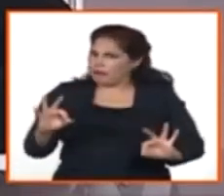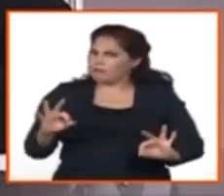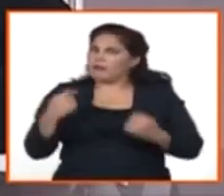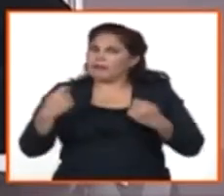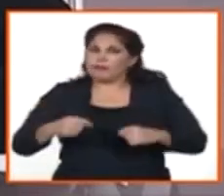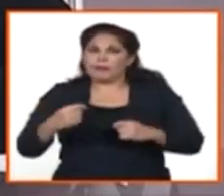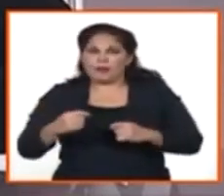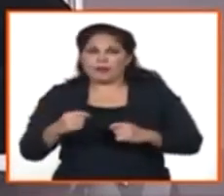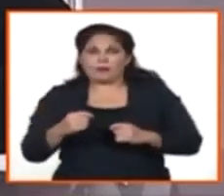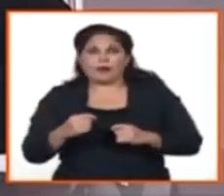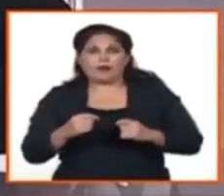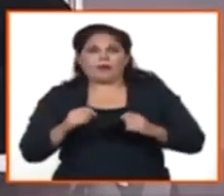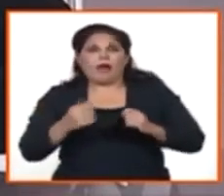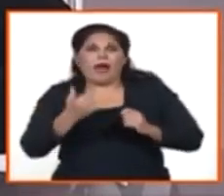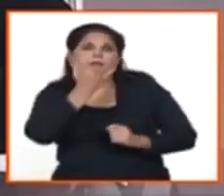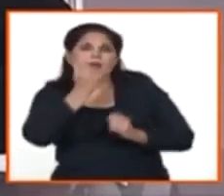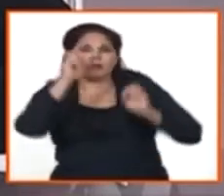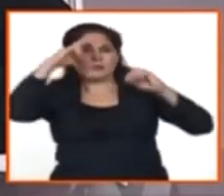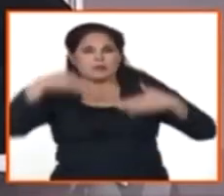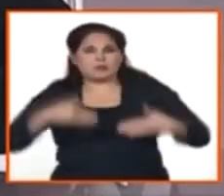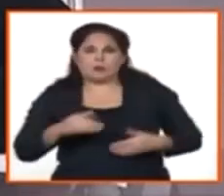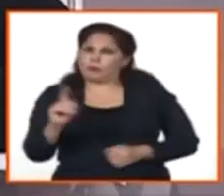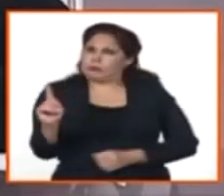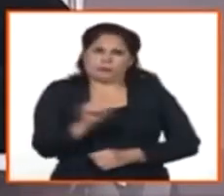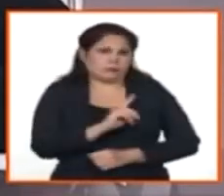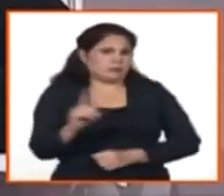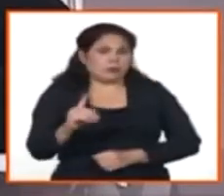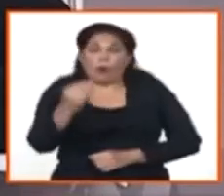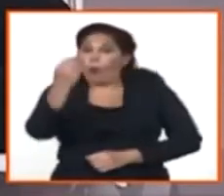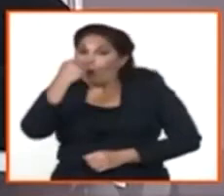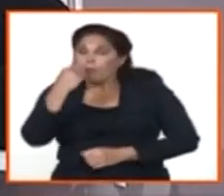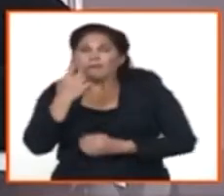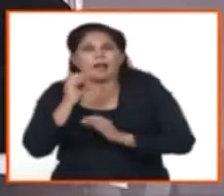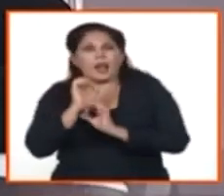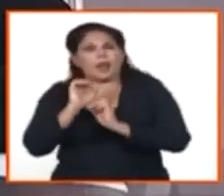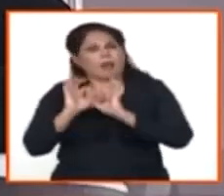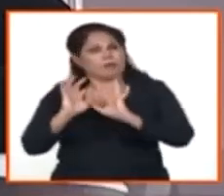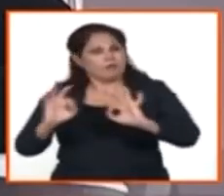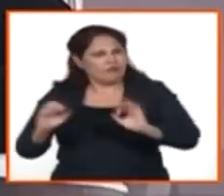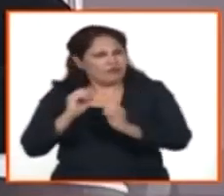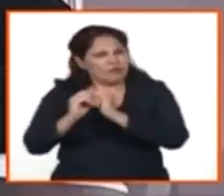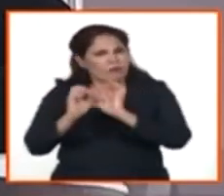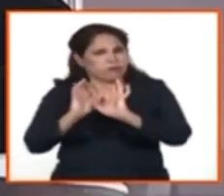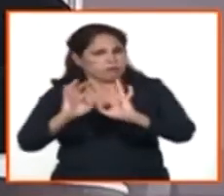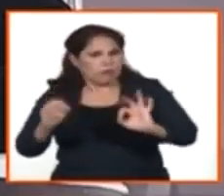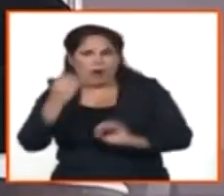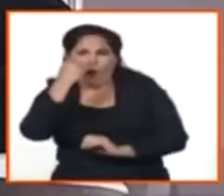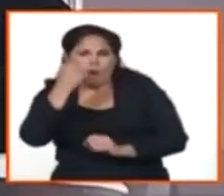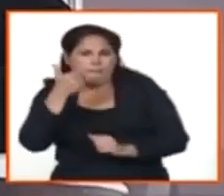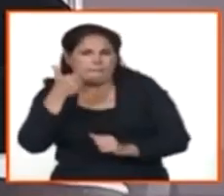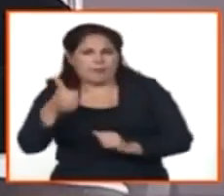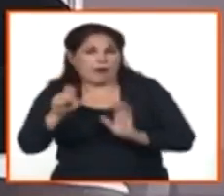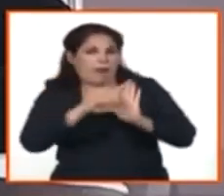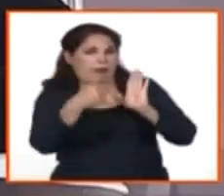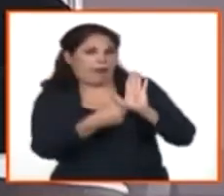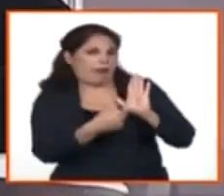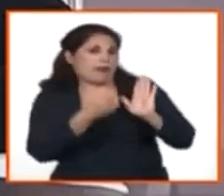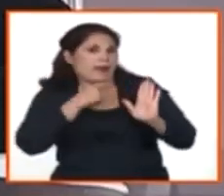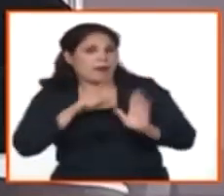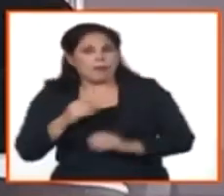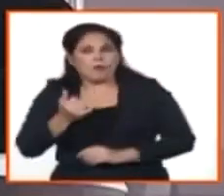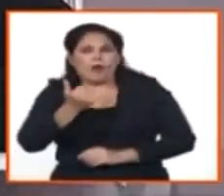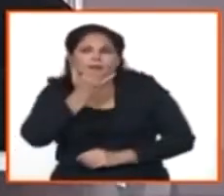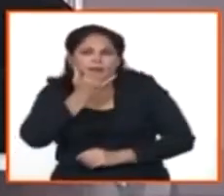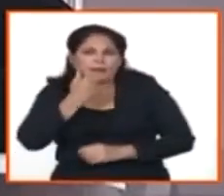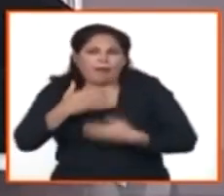salud. Estaríamos previendo dos artículos constitucionales que luego no tendrían un respaldo en una ley específica, una ley que desarrolle